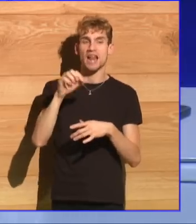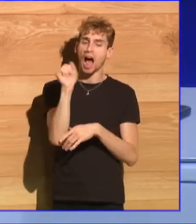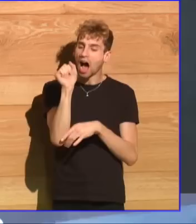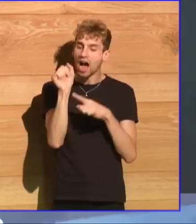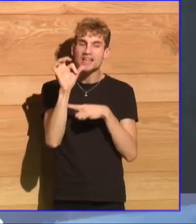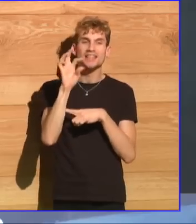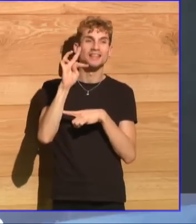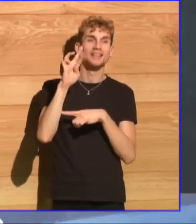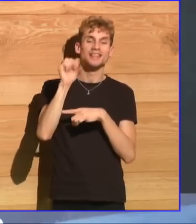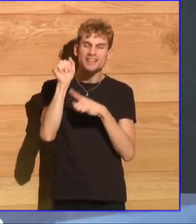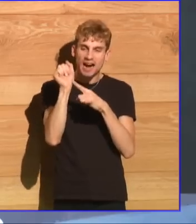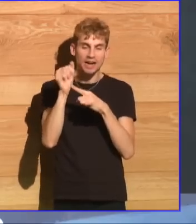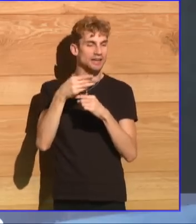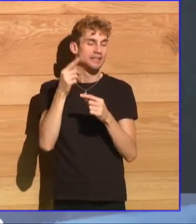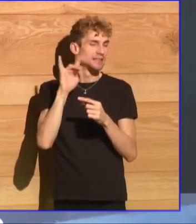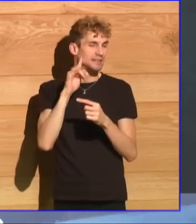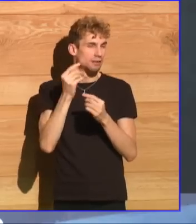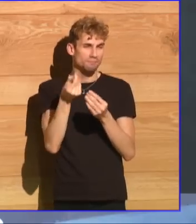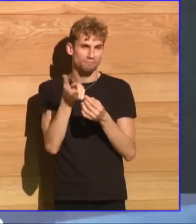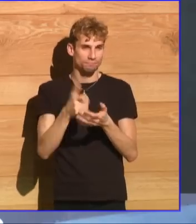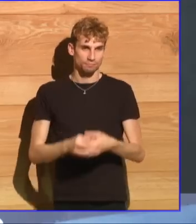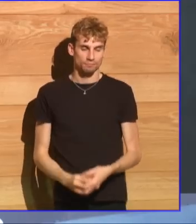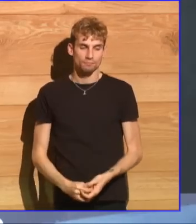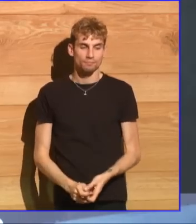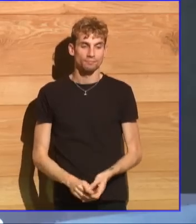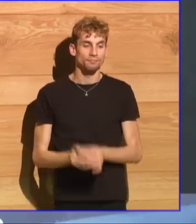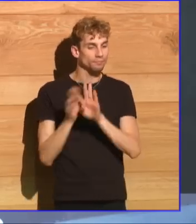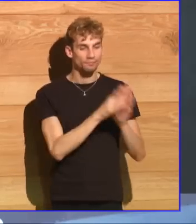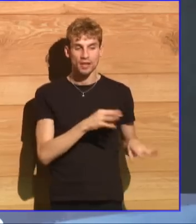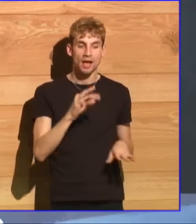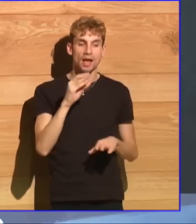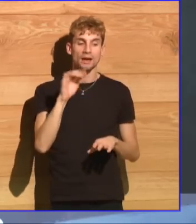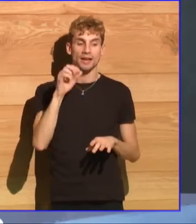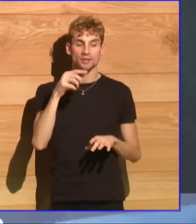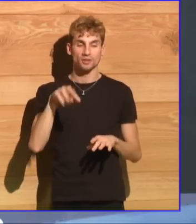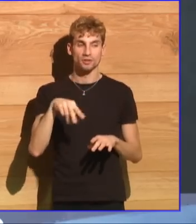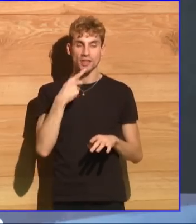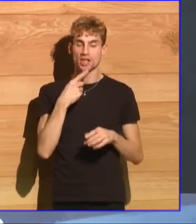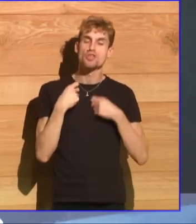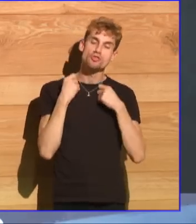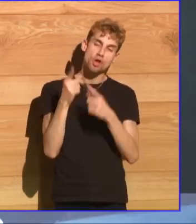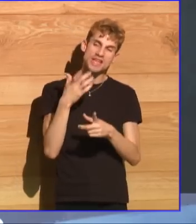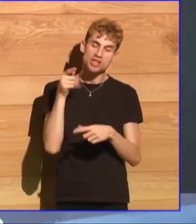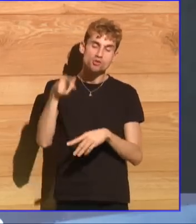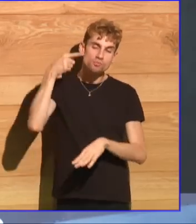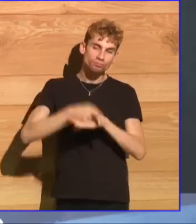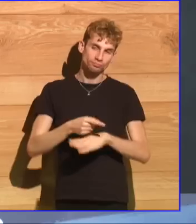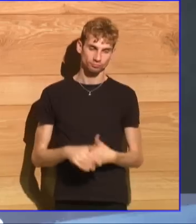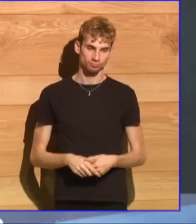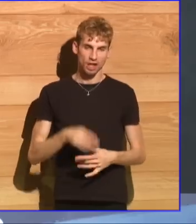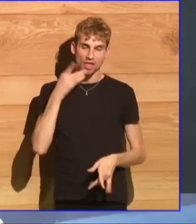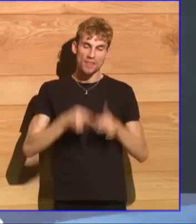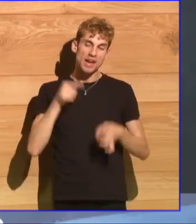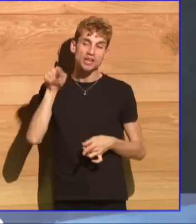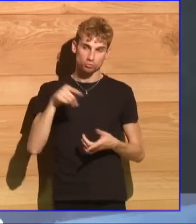D. Entonces, Entonces, Crichton le dijo, te la doy si la diriges tú. Porque le estaba Toma. produciendo sin parar